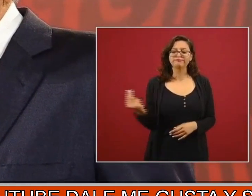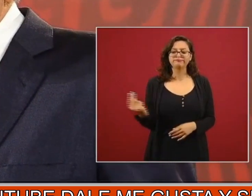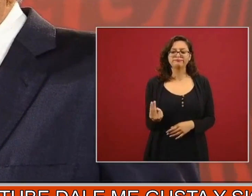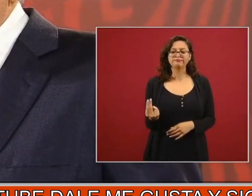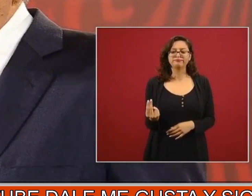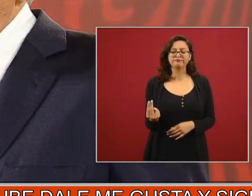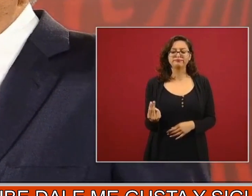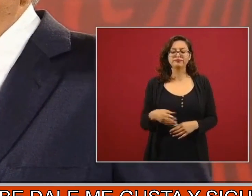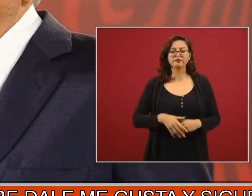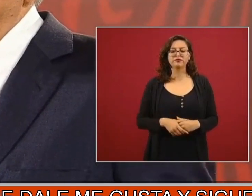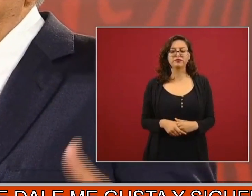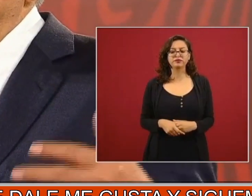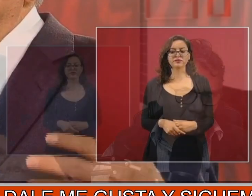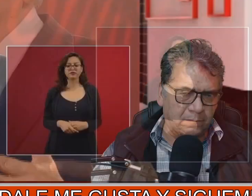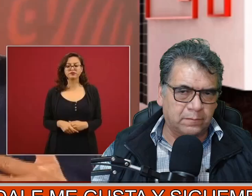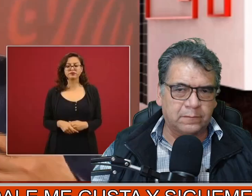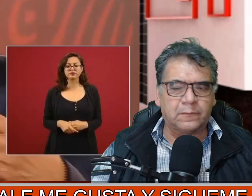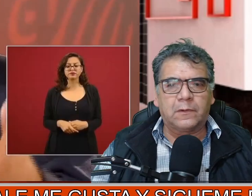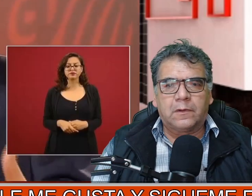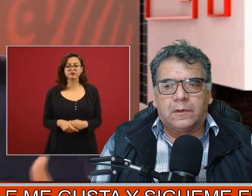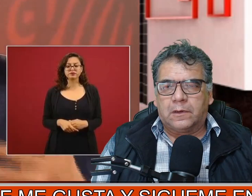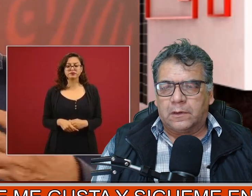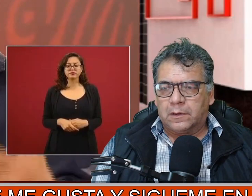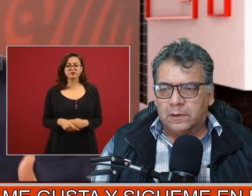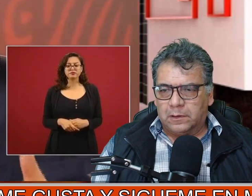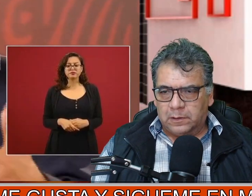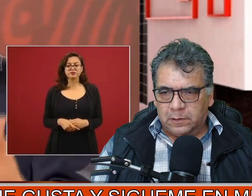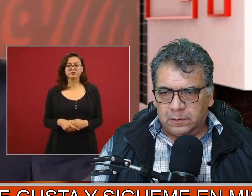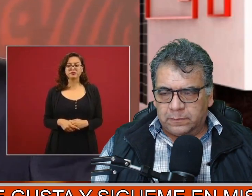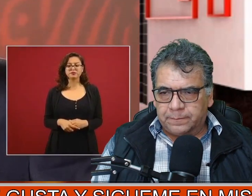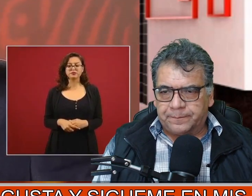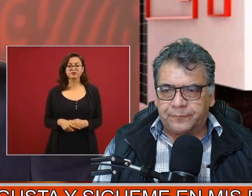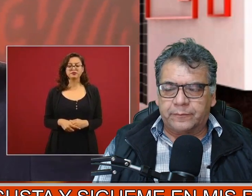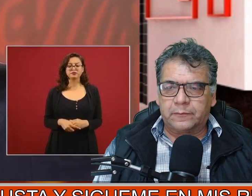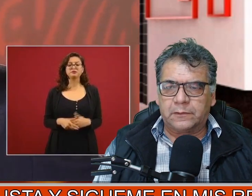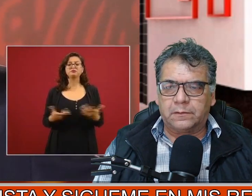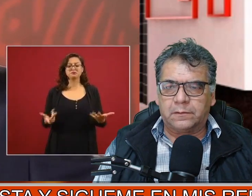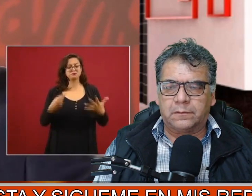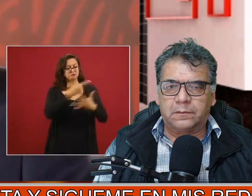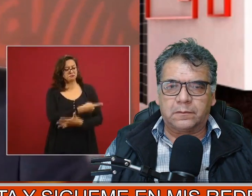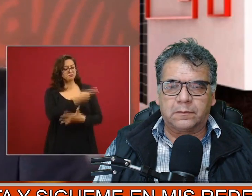Y tenemos elementos.